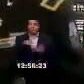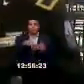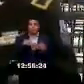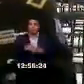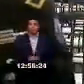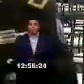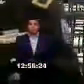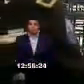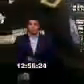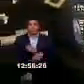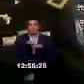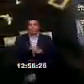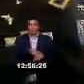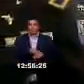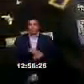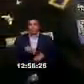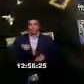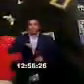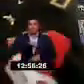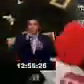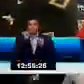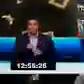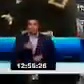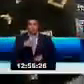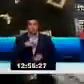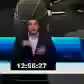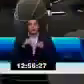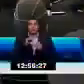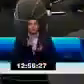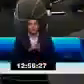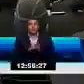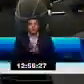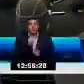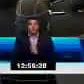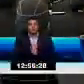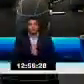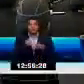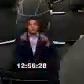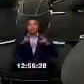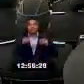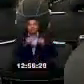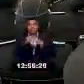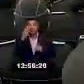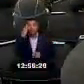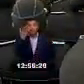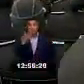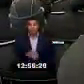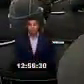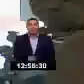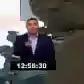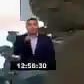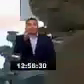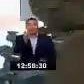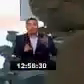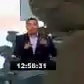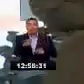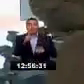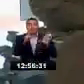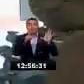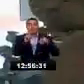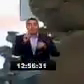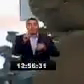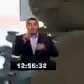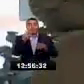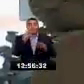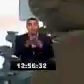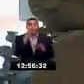$250,000. Que este respaldo nos va a permitir estar tranquilos. Mírense de otros casos que se conocieron en donde 2 personas, con 60